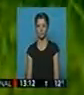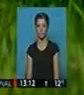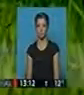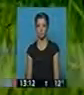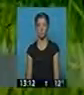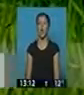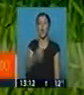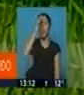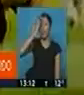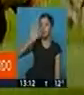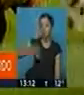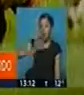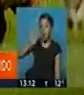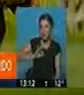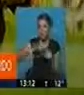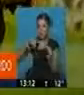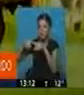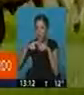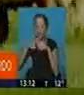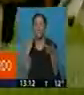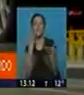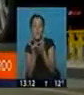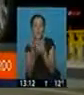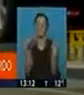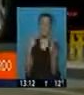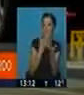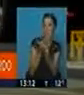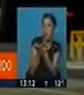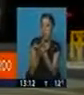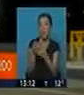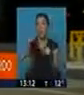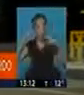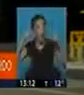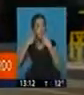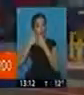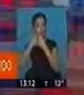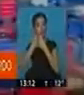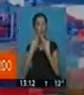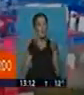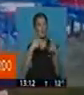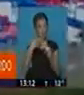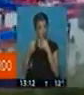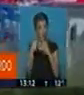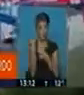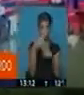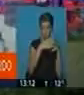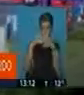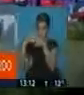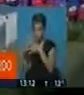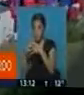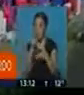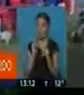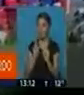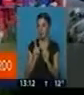Después de 12 años de negociaciones, ofertas y contraofertas, un acuerdo de libre comercio entre el Mercosur y la Unión Europea aún aparece frenado